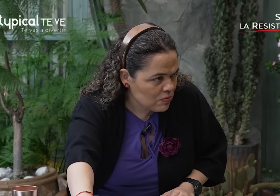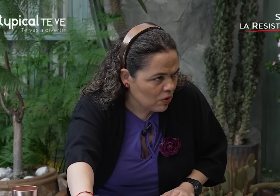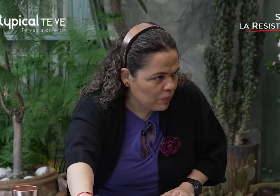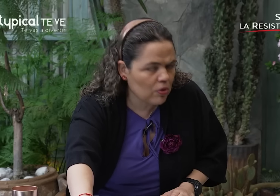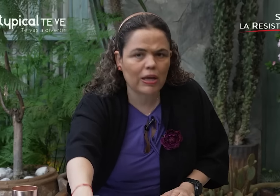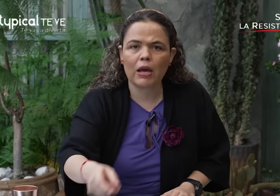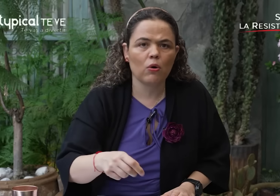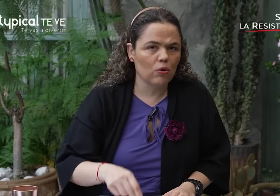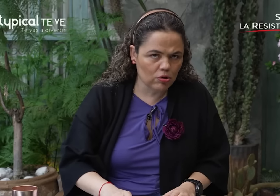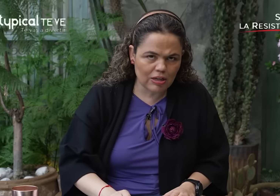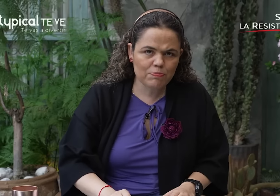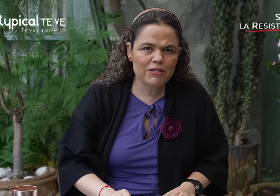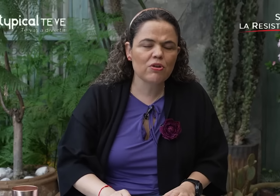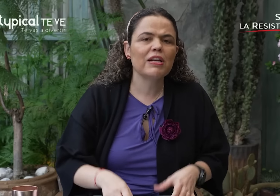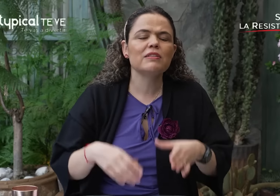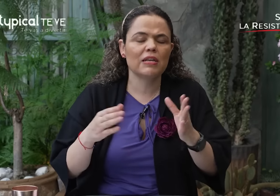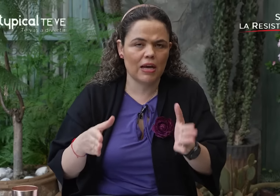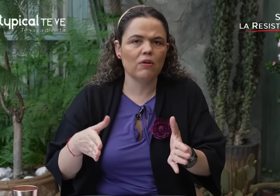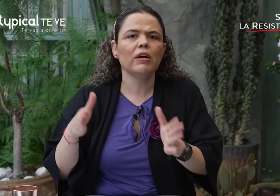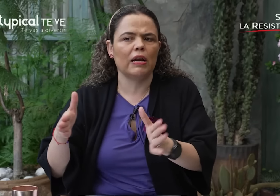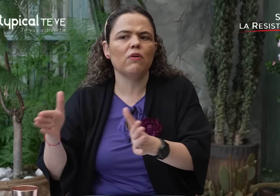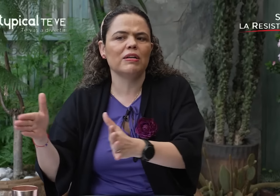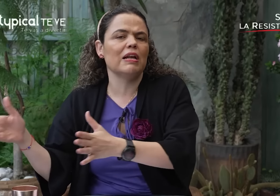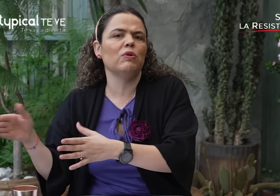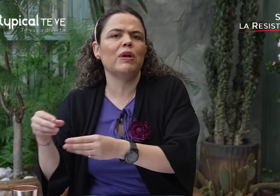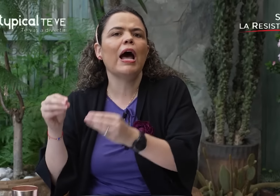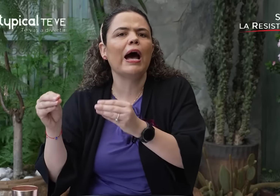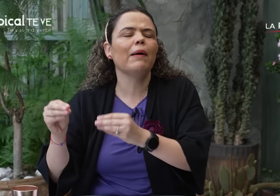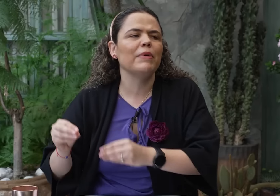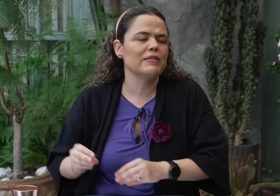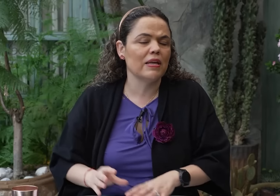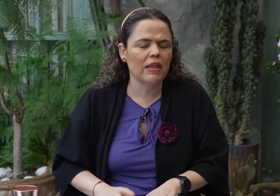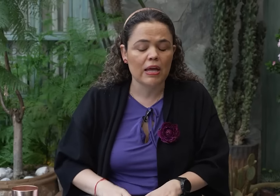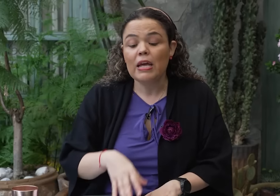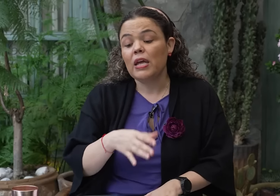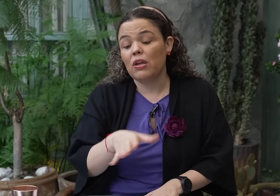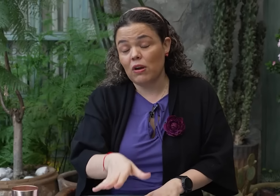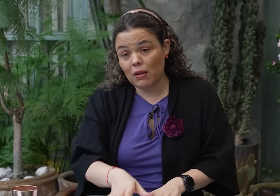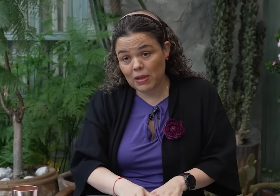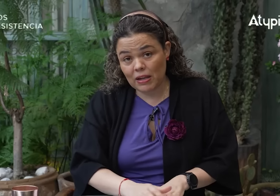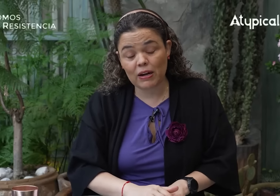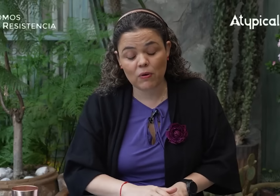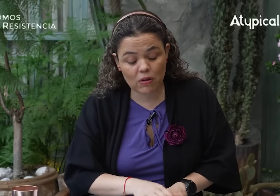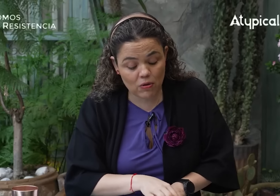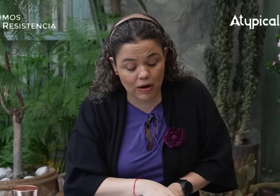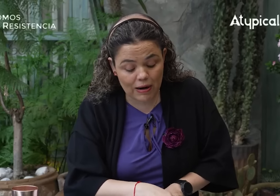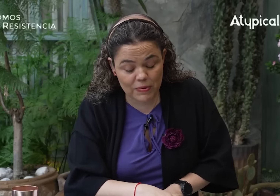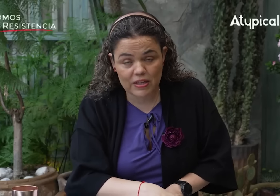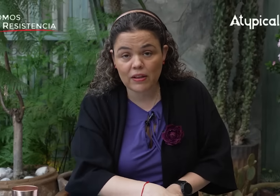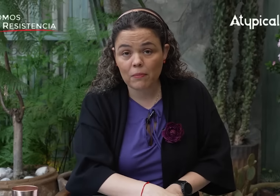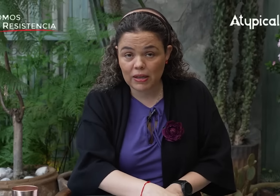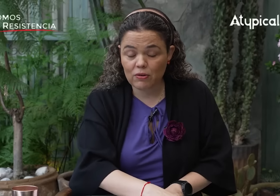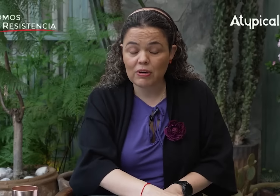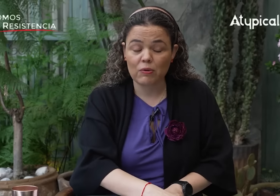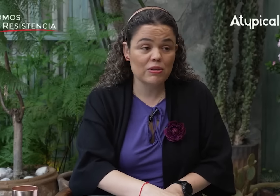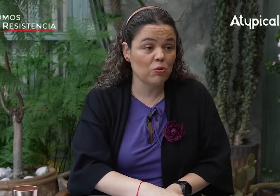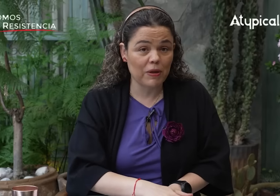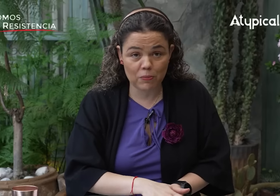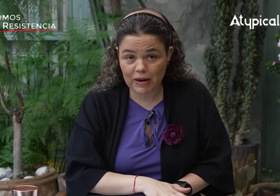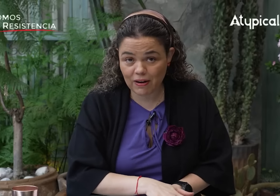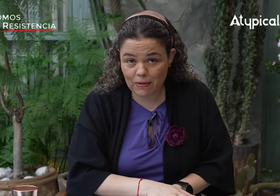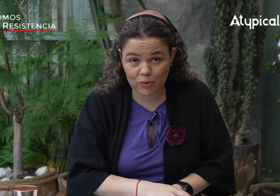lo mismo, porque otras personas dijeron que Genaro García Luna A, B, C, D. Y yo nada más le recuerdo a la presidenta de México que